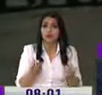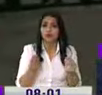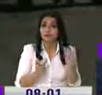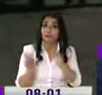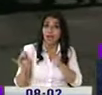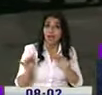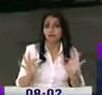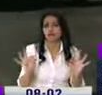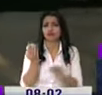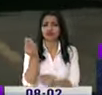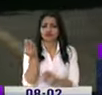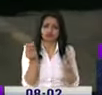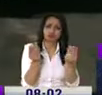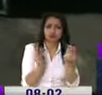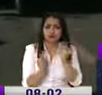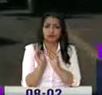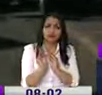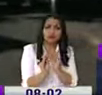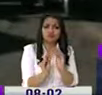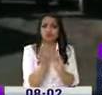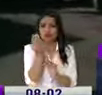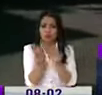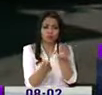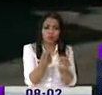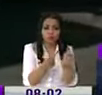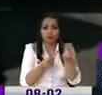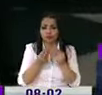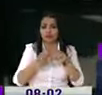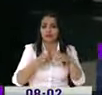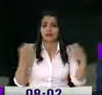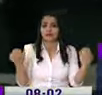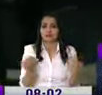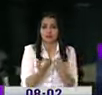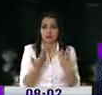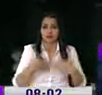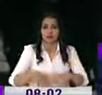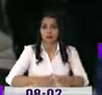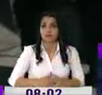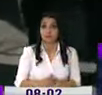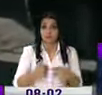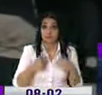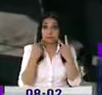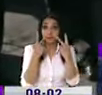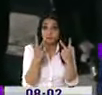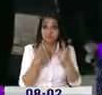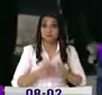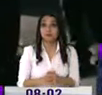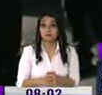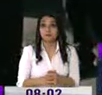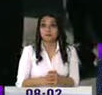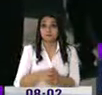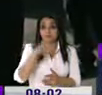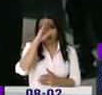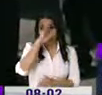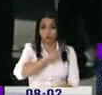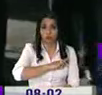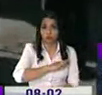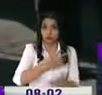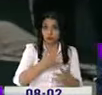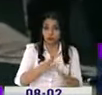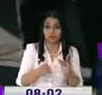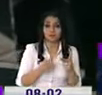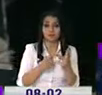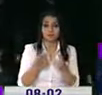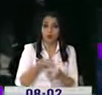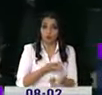no hay concurrencia de gente a los exteriores del Estadio Olímpico Atahualpa. Ustedes pueden ver en imágenes, está ya Policía Metropolitana, están también